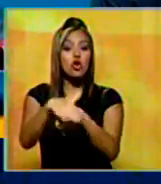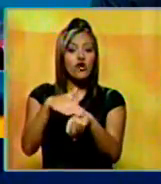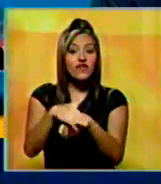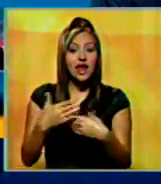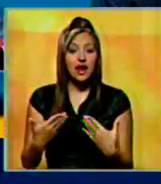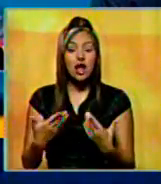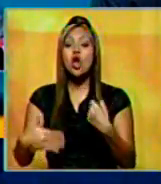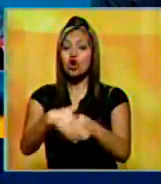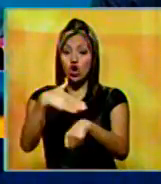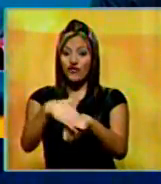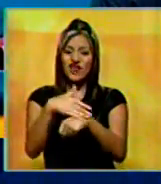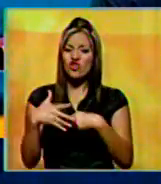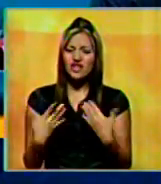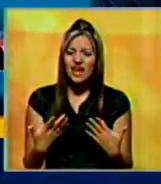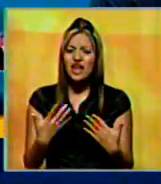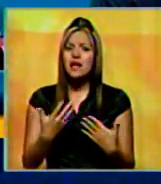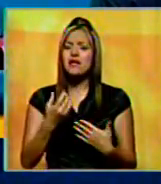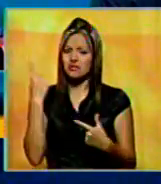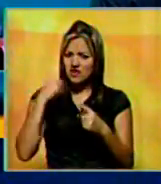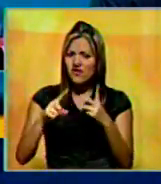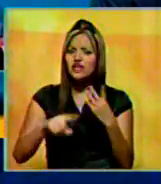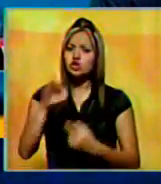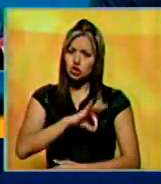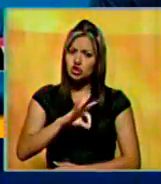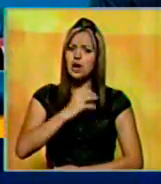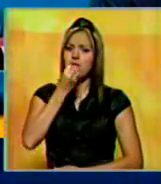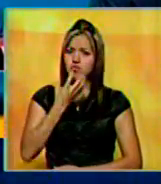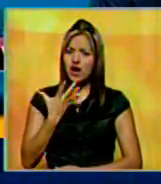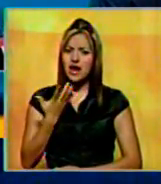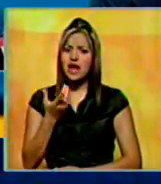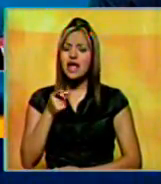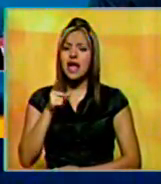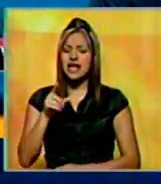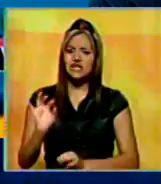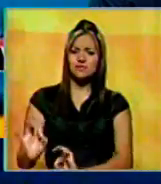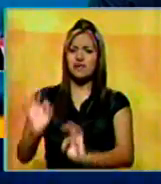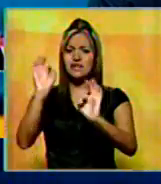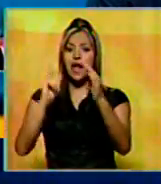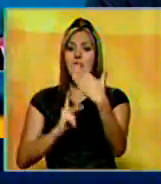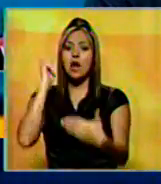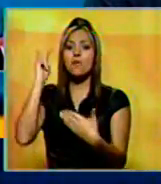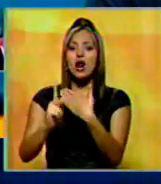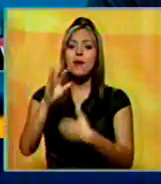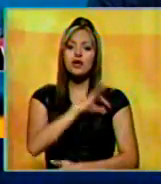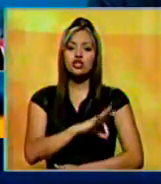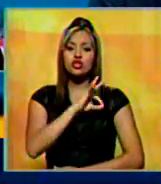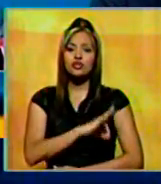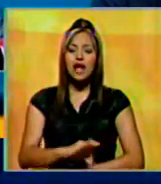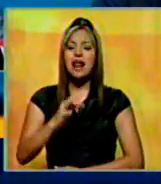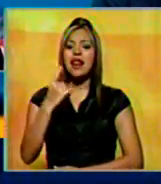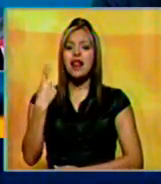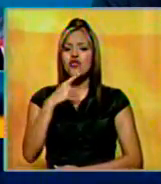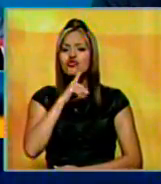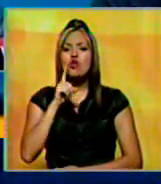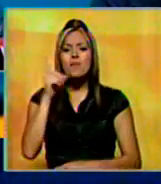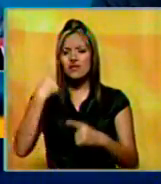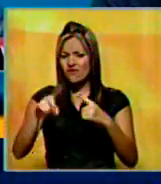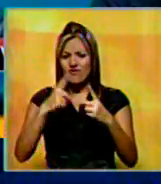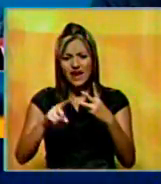un gobierno con un gran contenido social, que privilegió programas sociales como el GEL, la